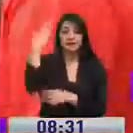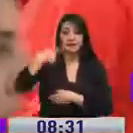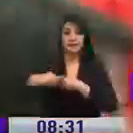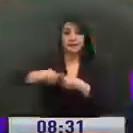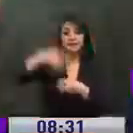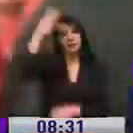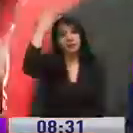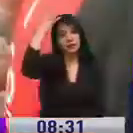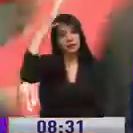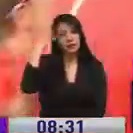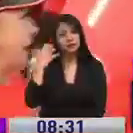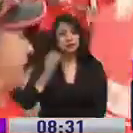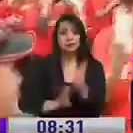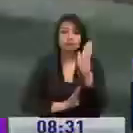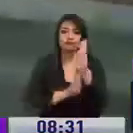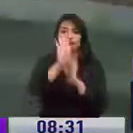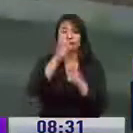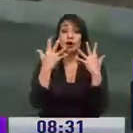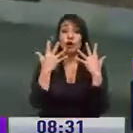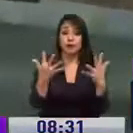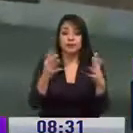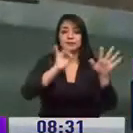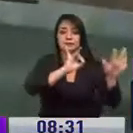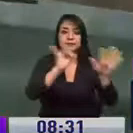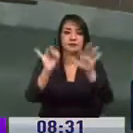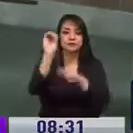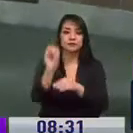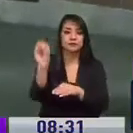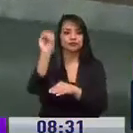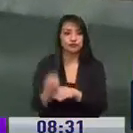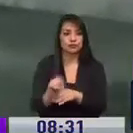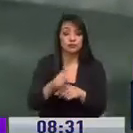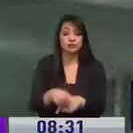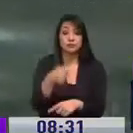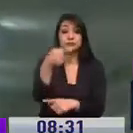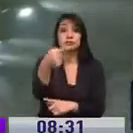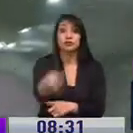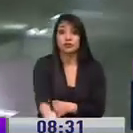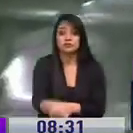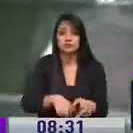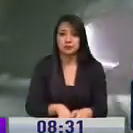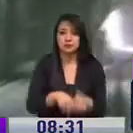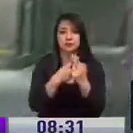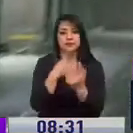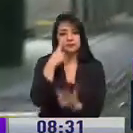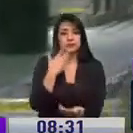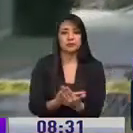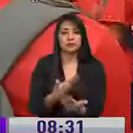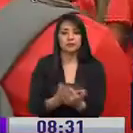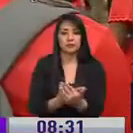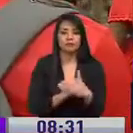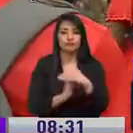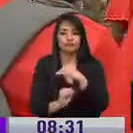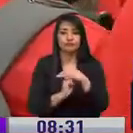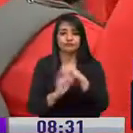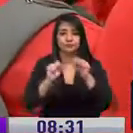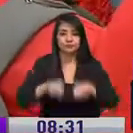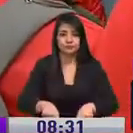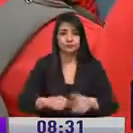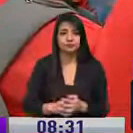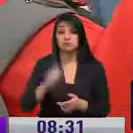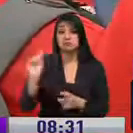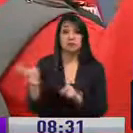Mauricio Rodas, el avance de la obra es del 77% y en los próximos meses arrancarán las pruebas de los trenes. Bueno, recordemos que el primer